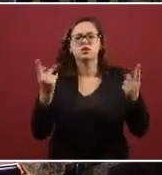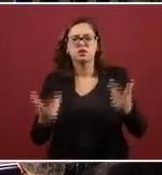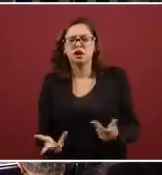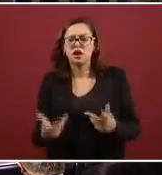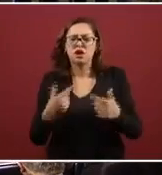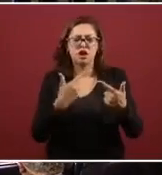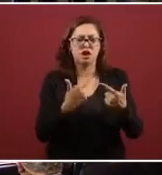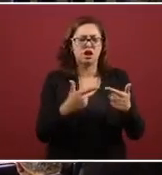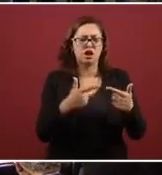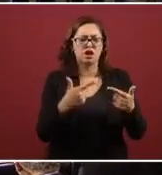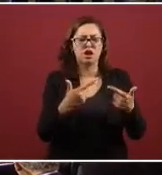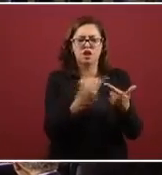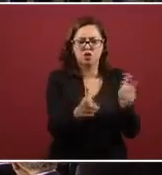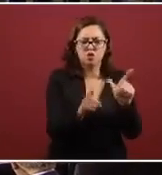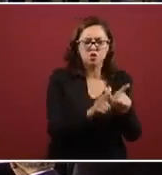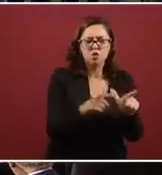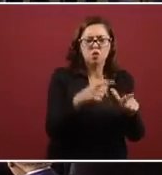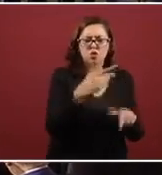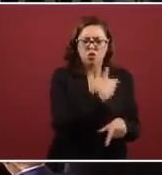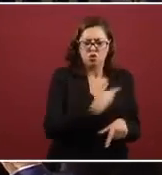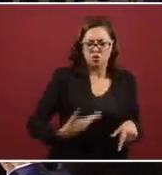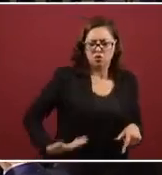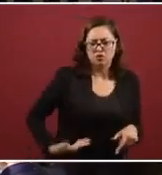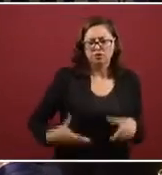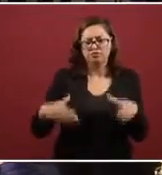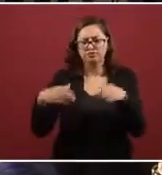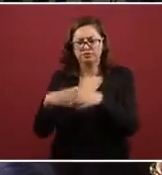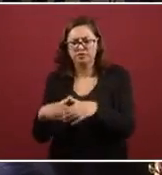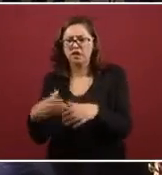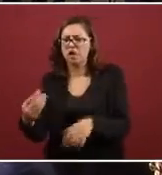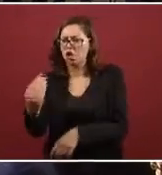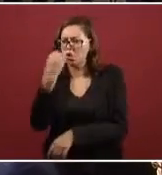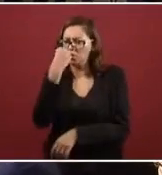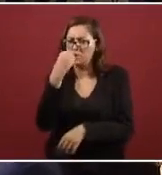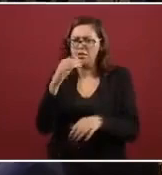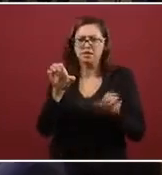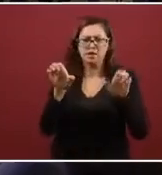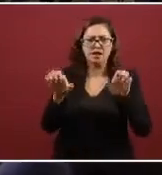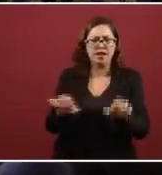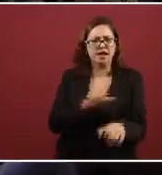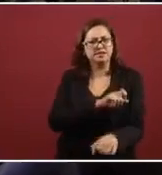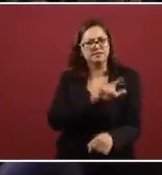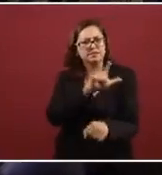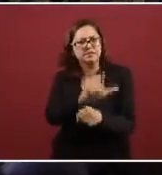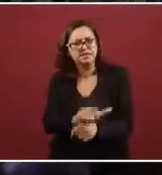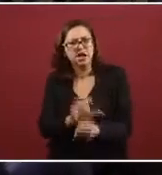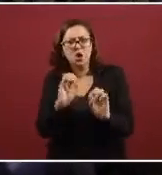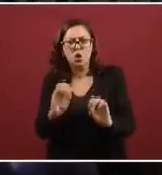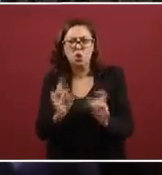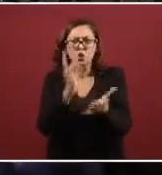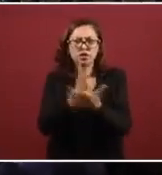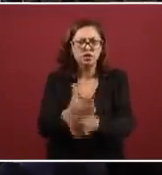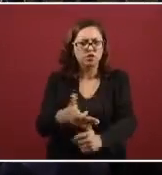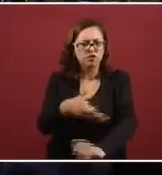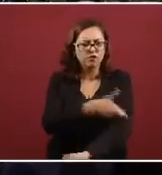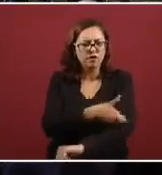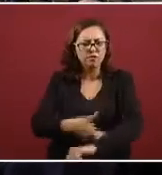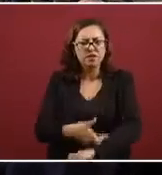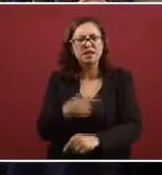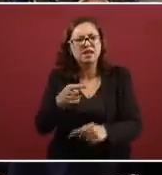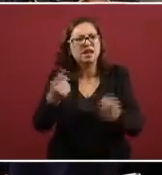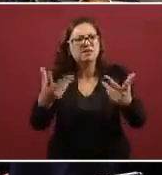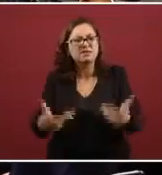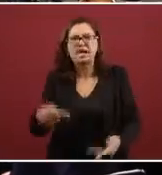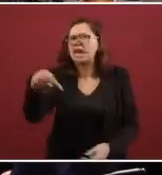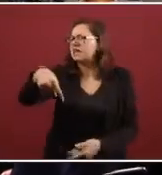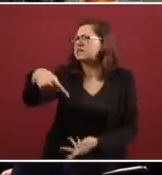del gabinete, el cuerpo diplomático. ¿Va a tener una cena especial, presidente, o solo con su familia va a estar aquí? ¿Qué es lo que